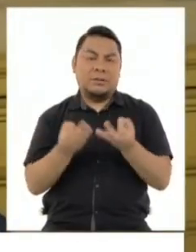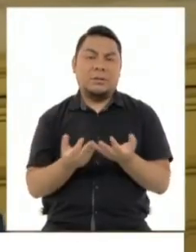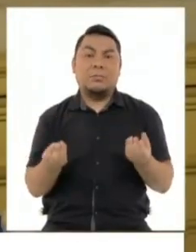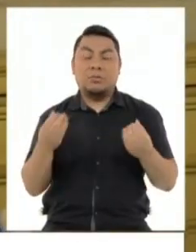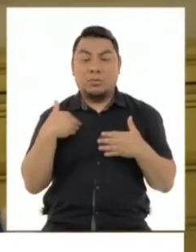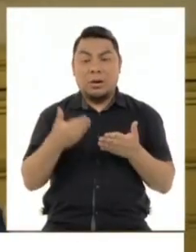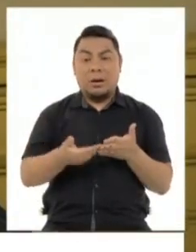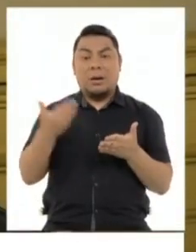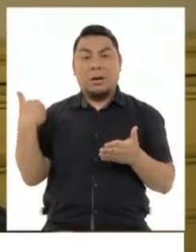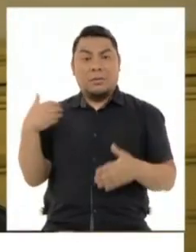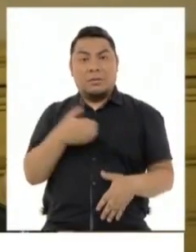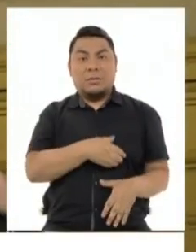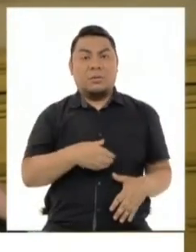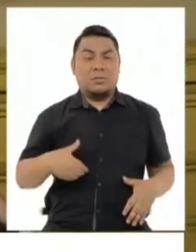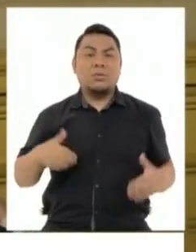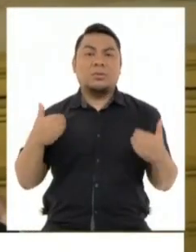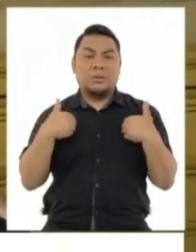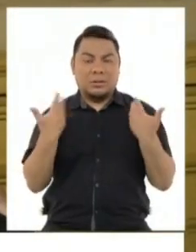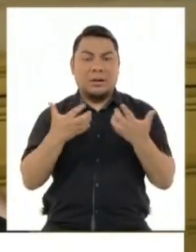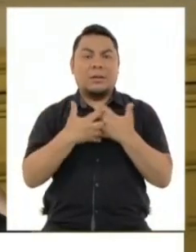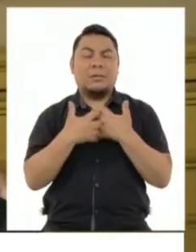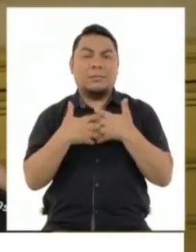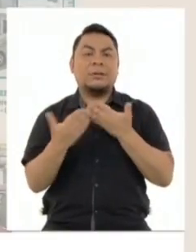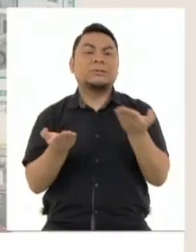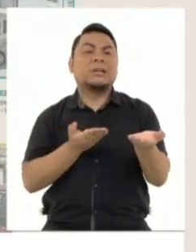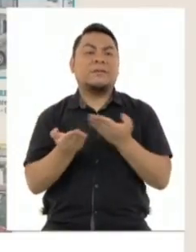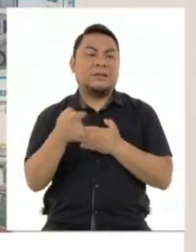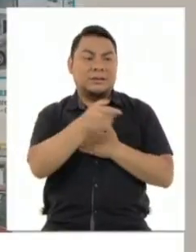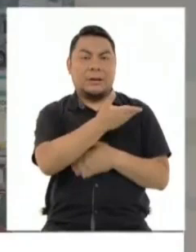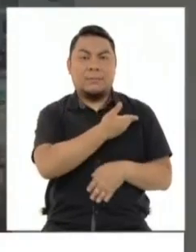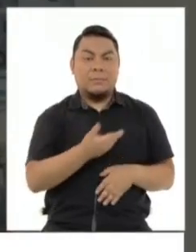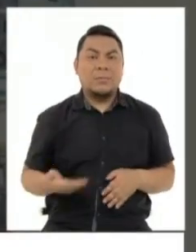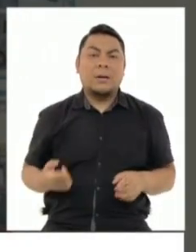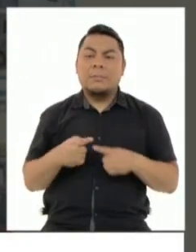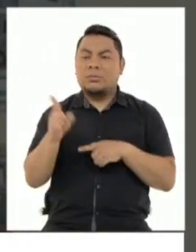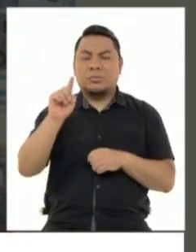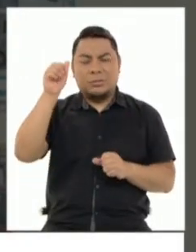ser congresista, tuvo una empresa que prestó servicios al Estado, pero